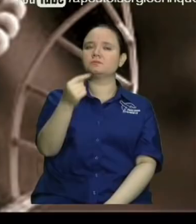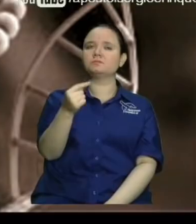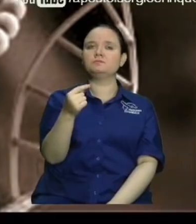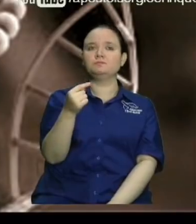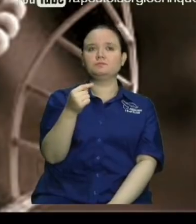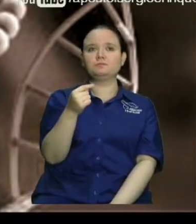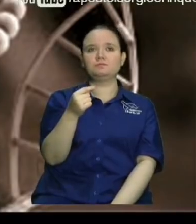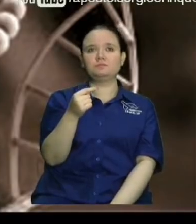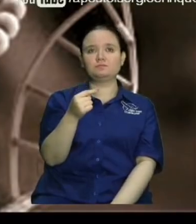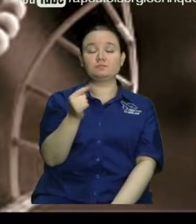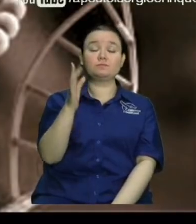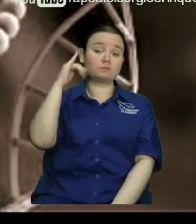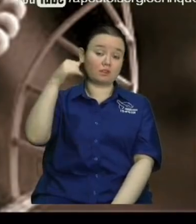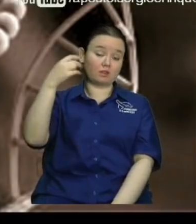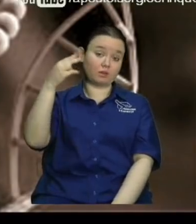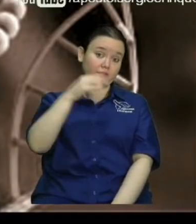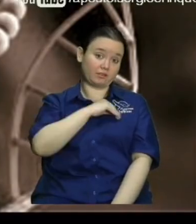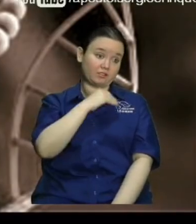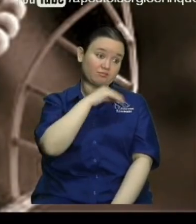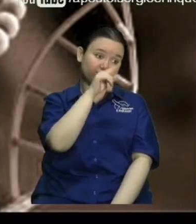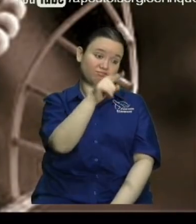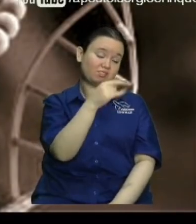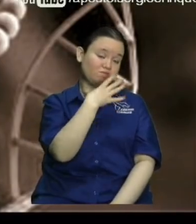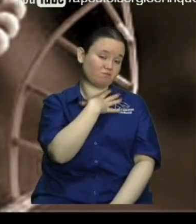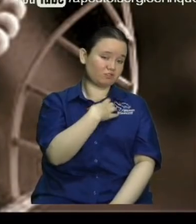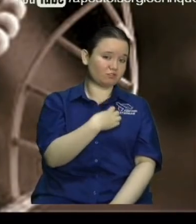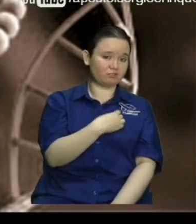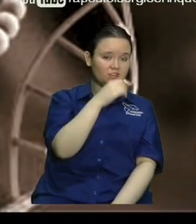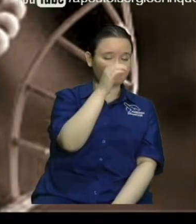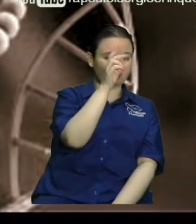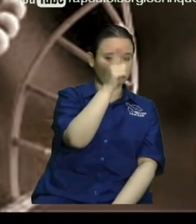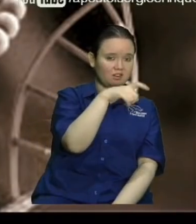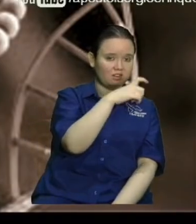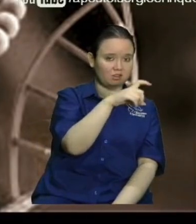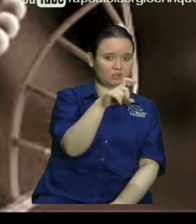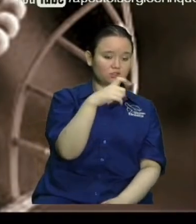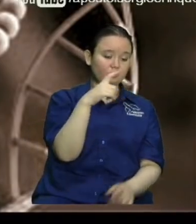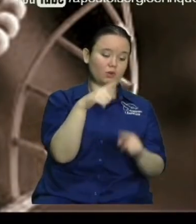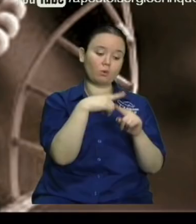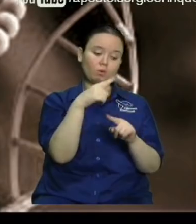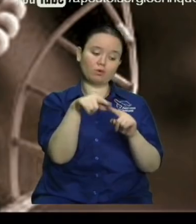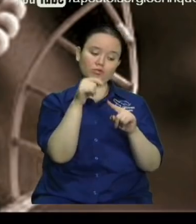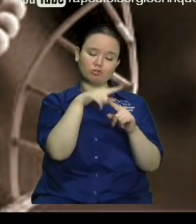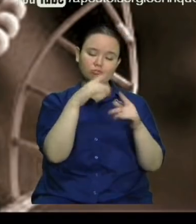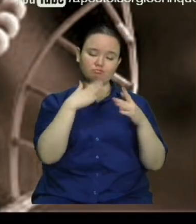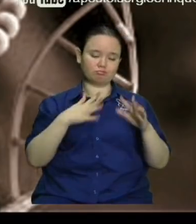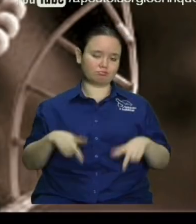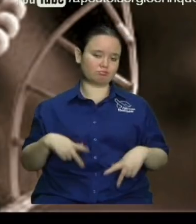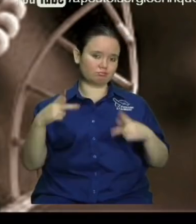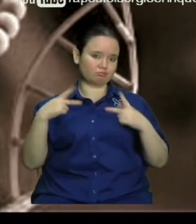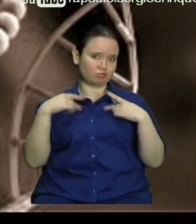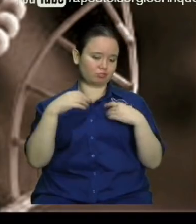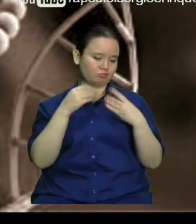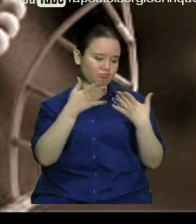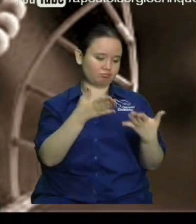Jehová someterle a padecimiento. Cuando él se entregue a sí mismo como ofrenda de